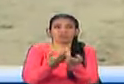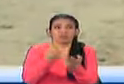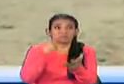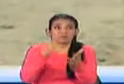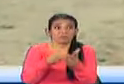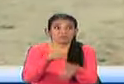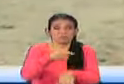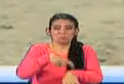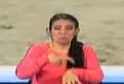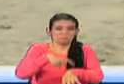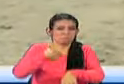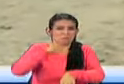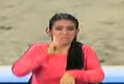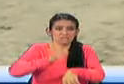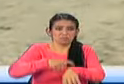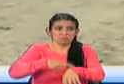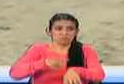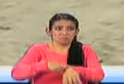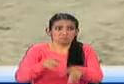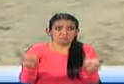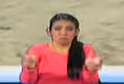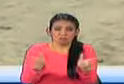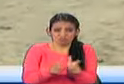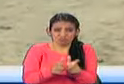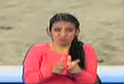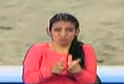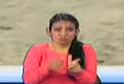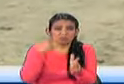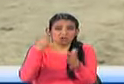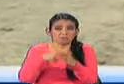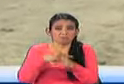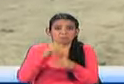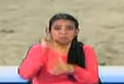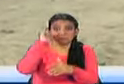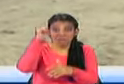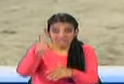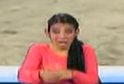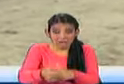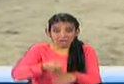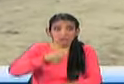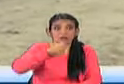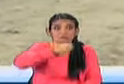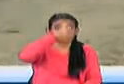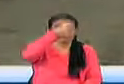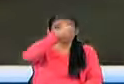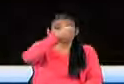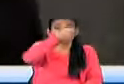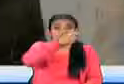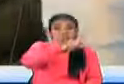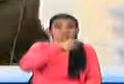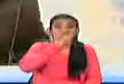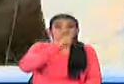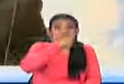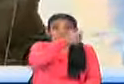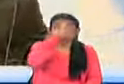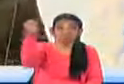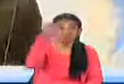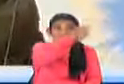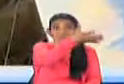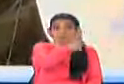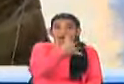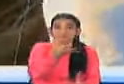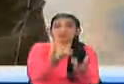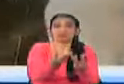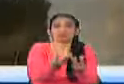le deja más tiempo de un día a otro y sin refrigeración esto se fermenta esta tradición ancestral